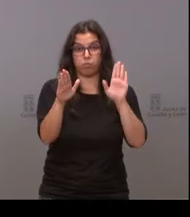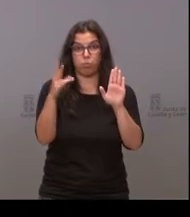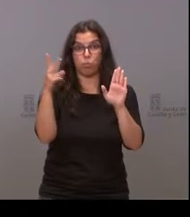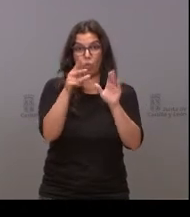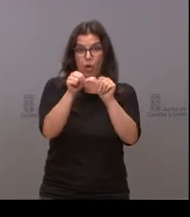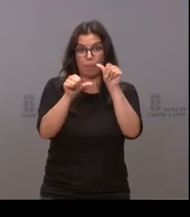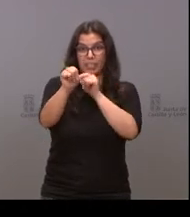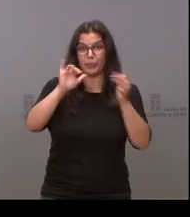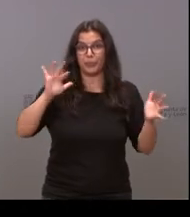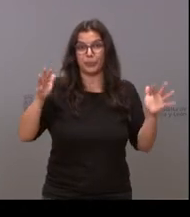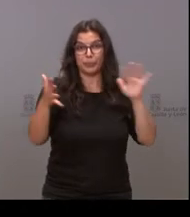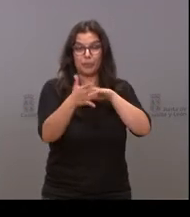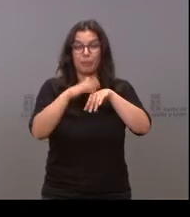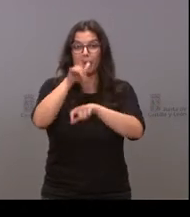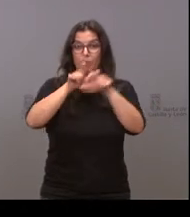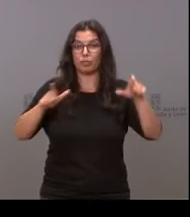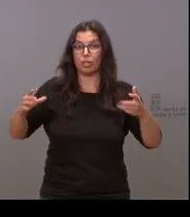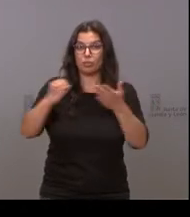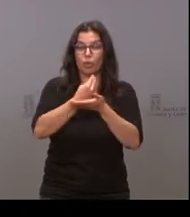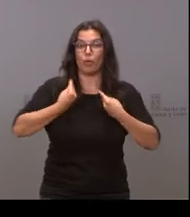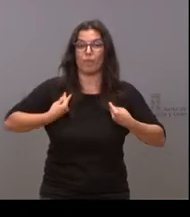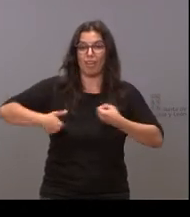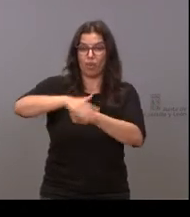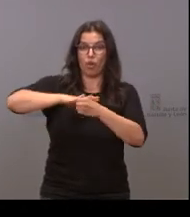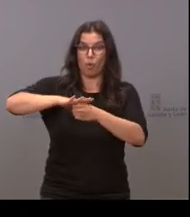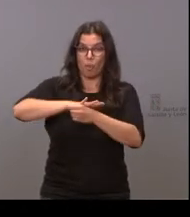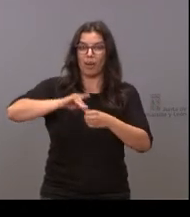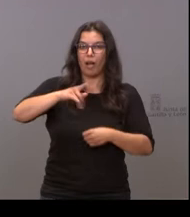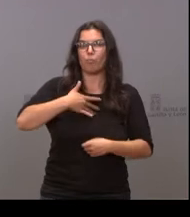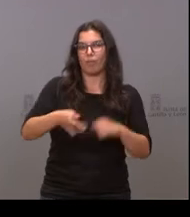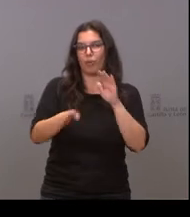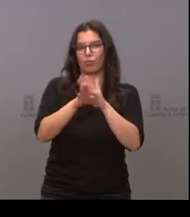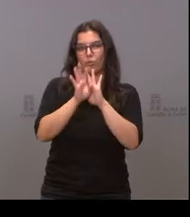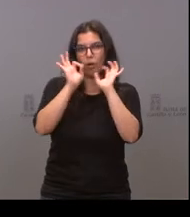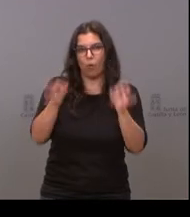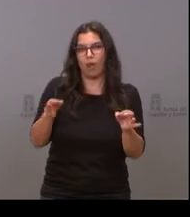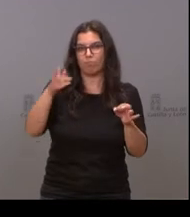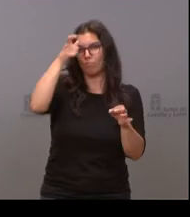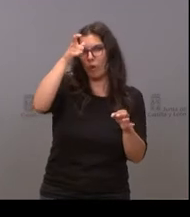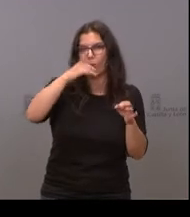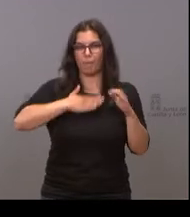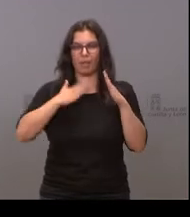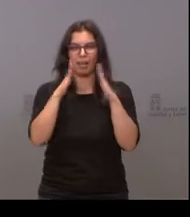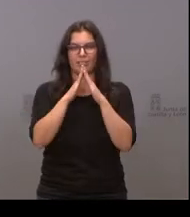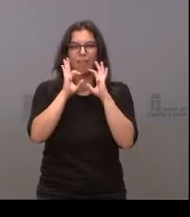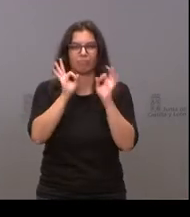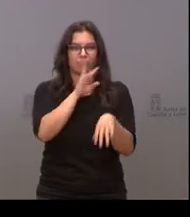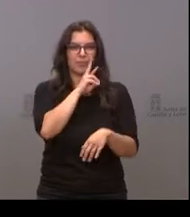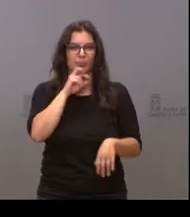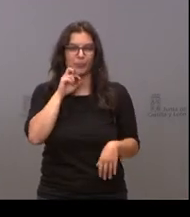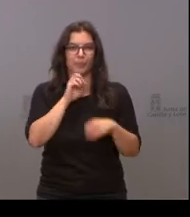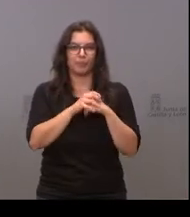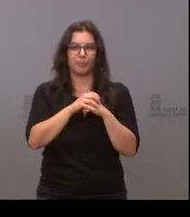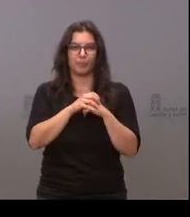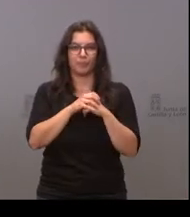todos los vecinos de aliste y sayago se puedan elegir permanecer en su comarca en su pueblo en su casa que se hallan es